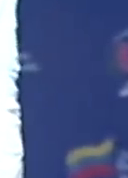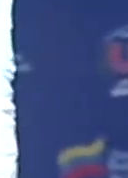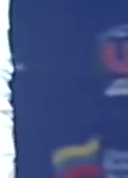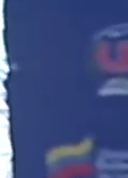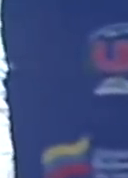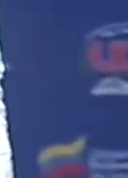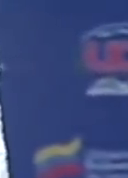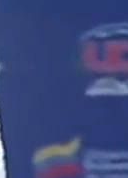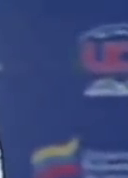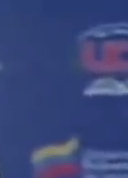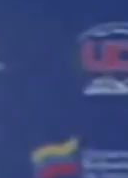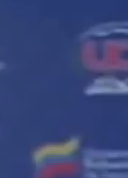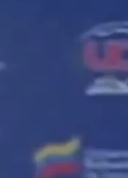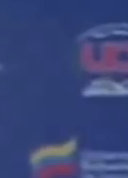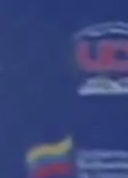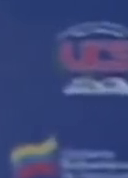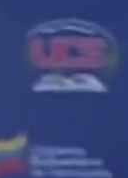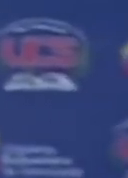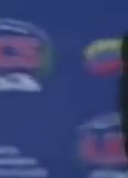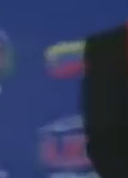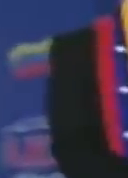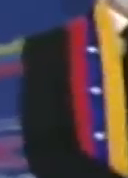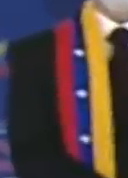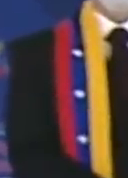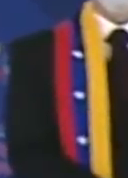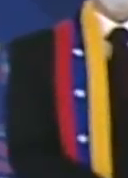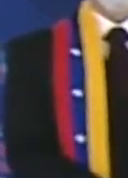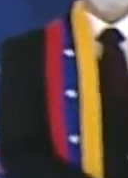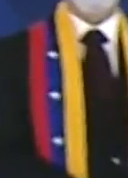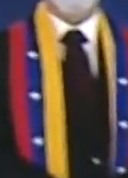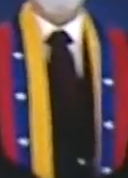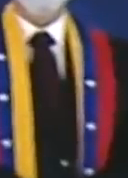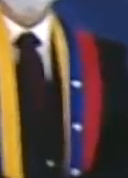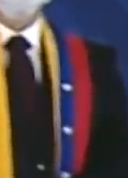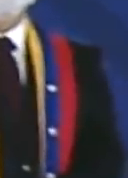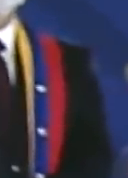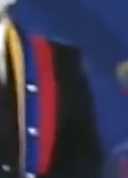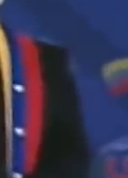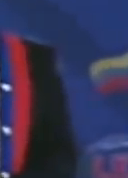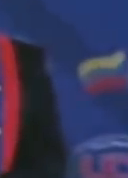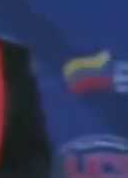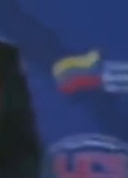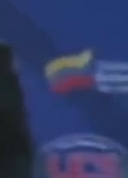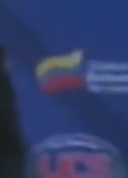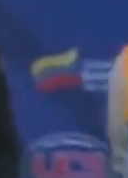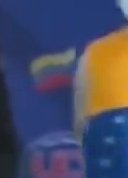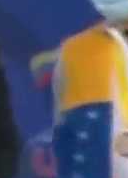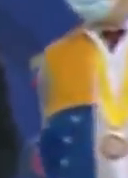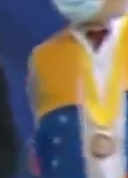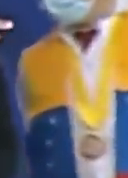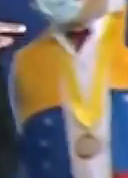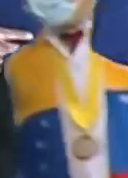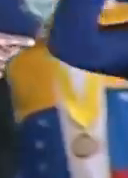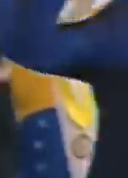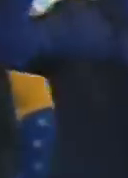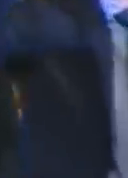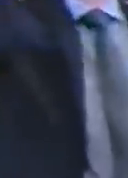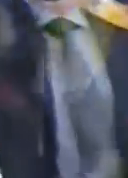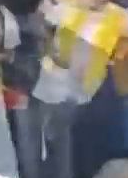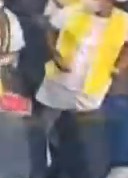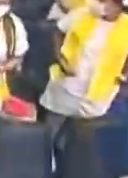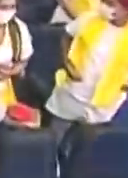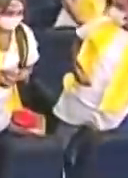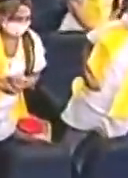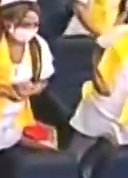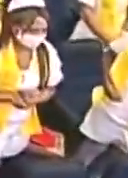país, luego de autorizar los 3.276 títulos a los graduandos de la décima corte de